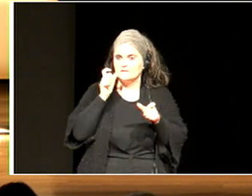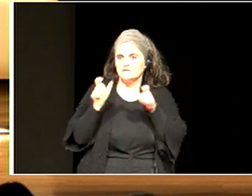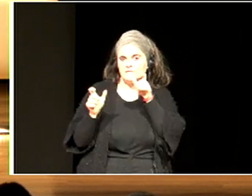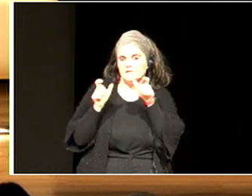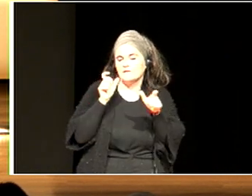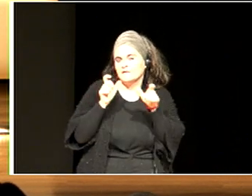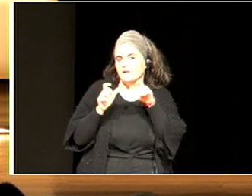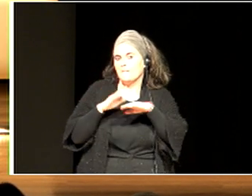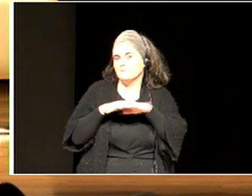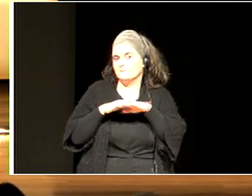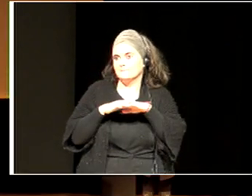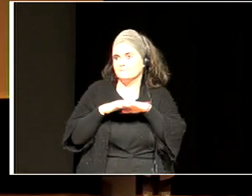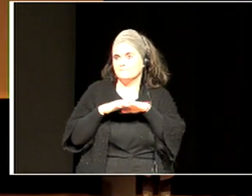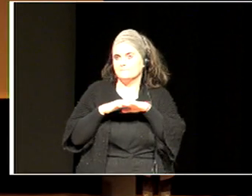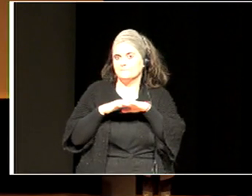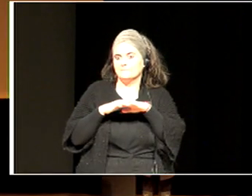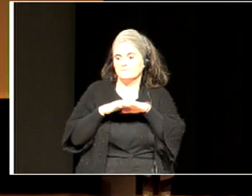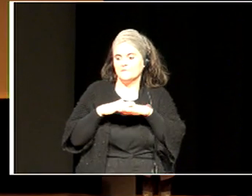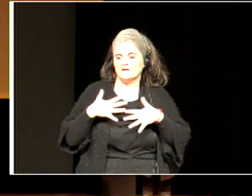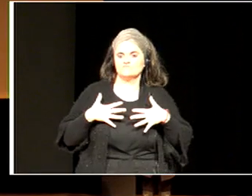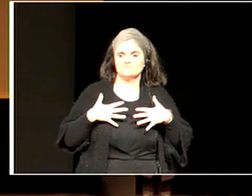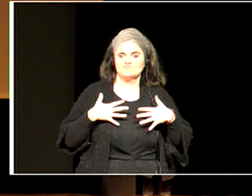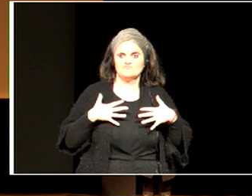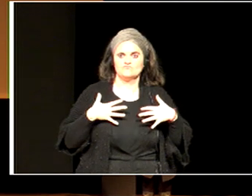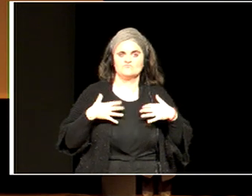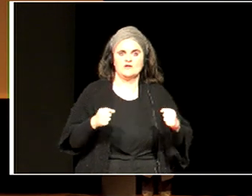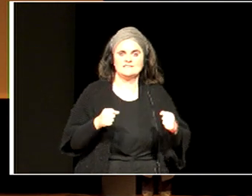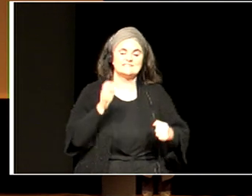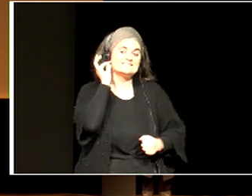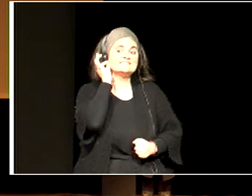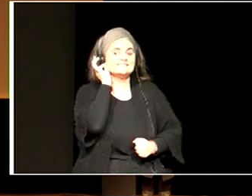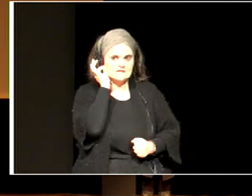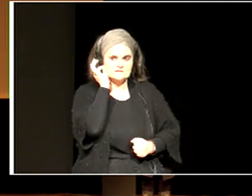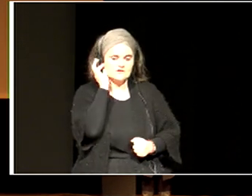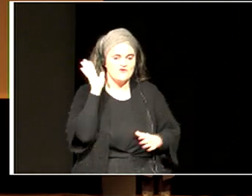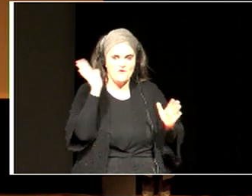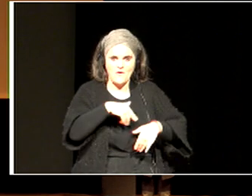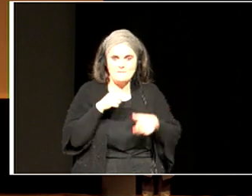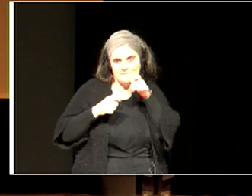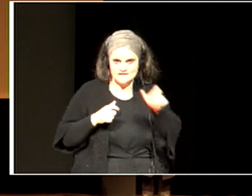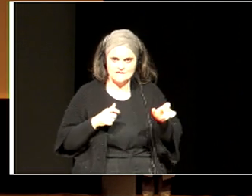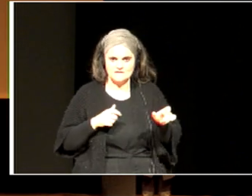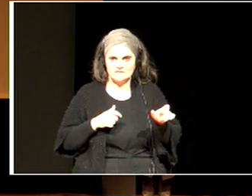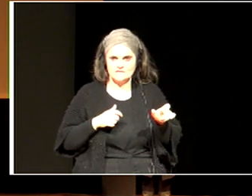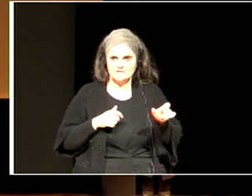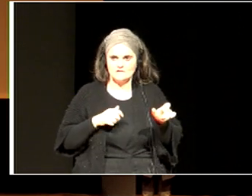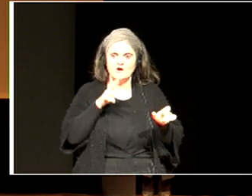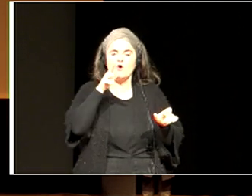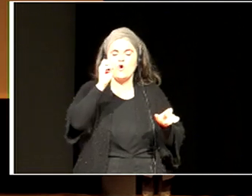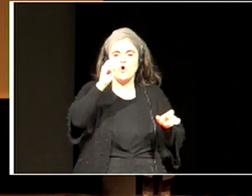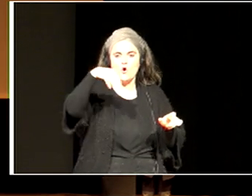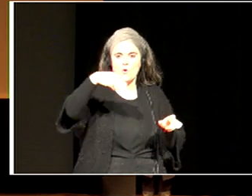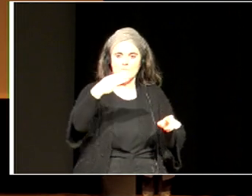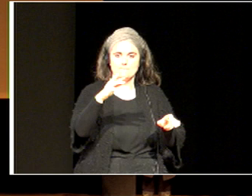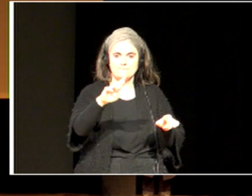palabra en nuestro diccionario para nuestras gestas heróicas a nadie se le ha ocurrido que podamos hacer alguna hombría dice el